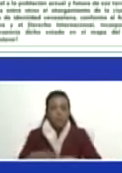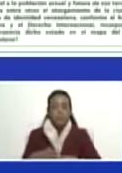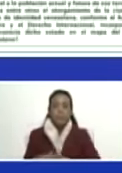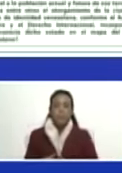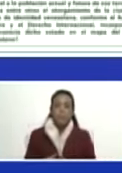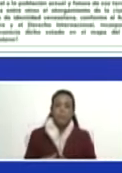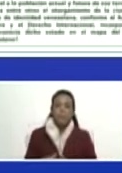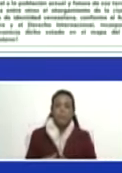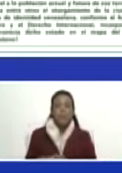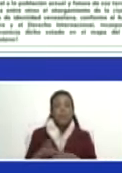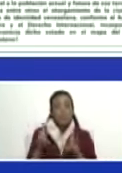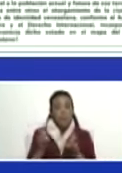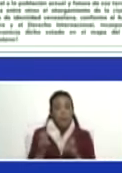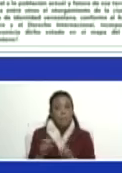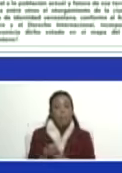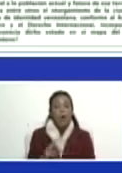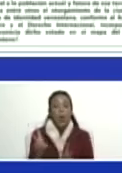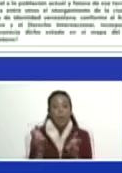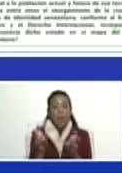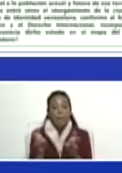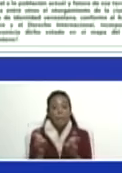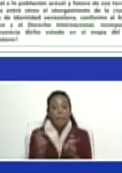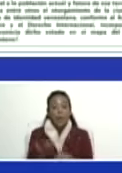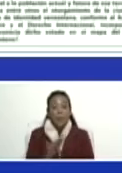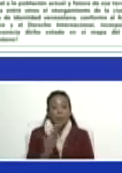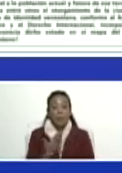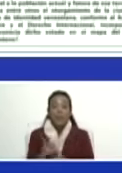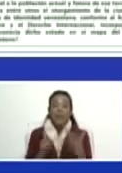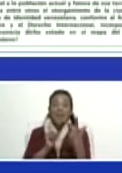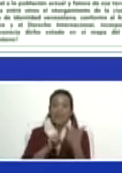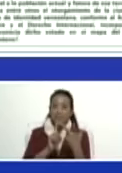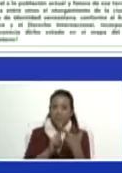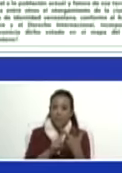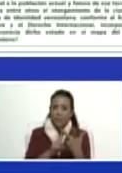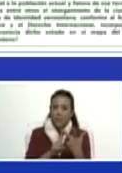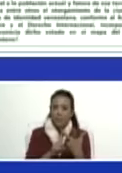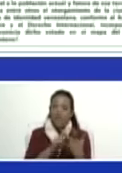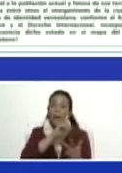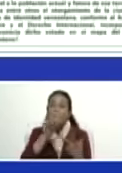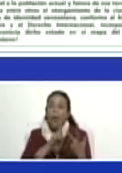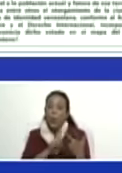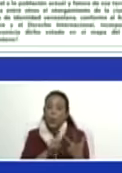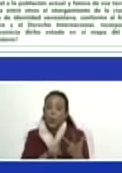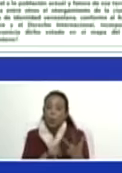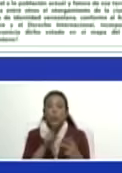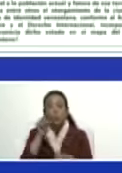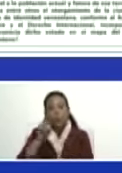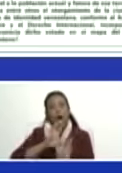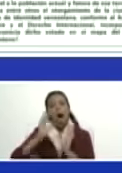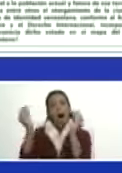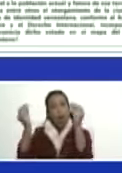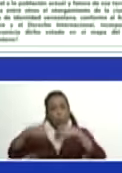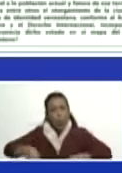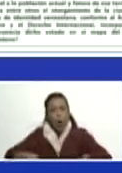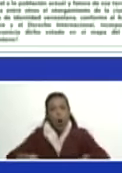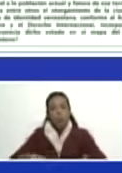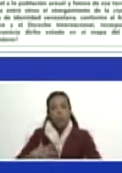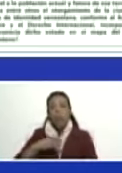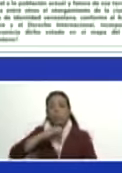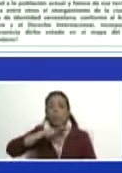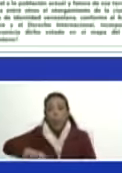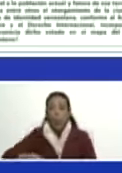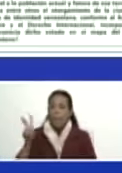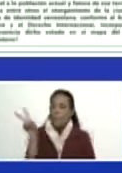Sí. Tema vital el Acuerdo de Ginebra. Tercer tema, tercera pregunta. ¿Está usted de acuerdo con la posición histórica